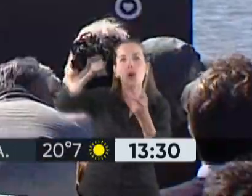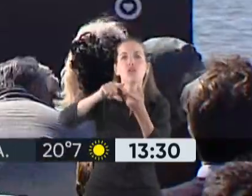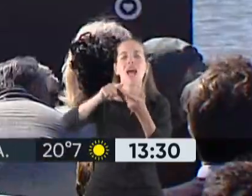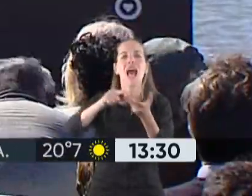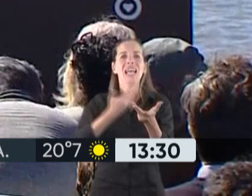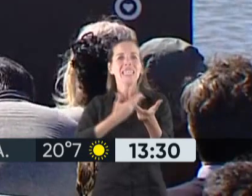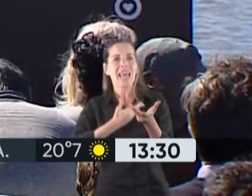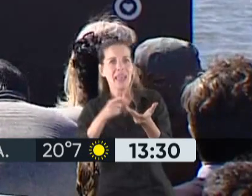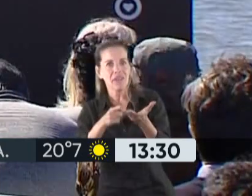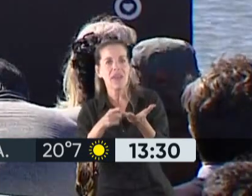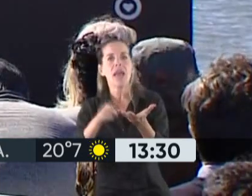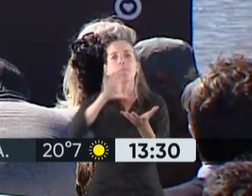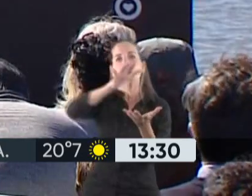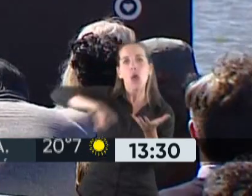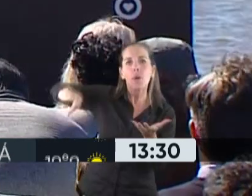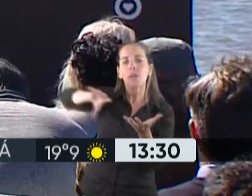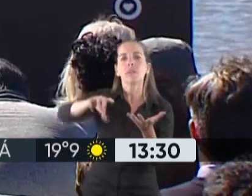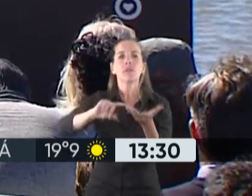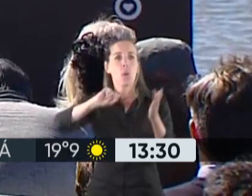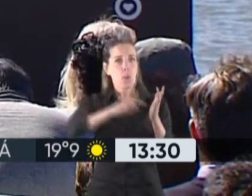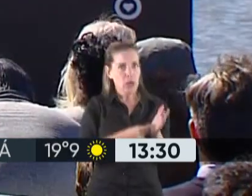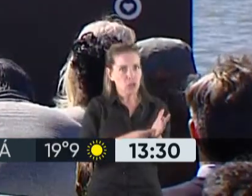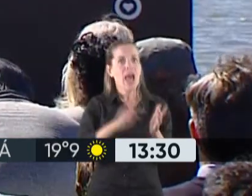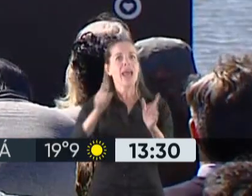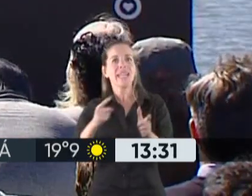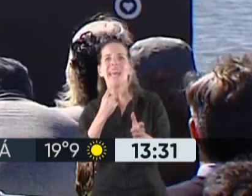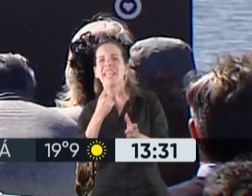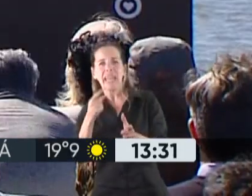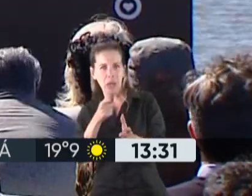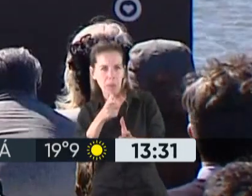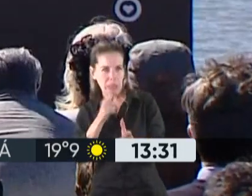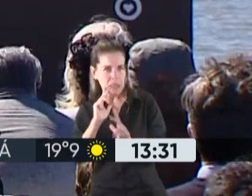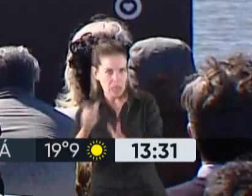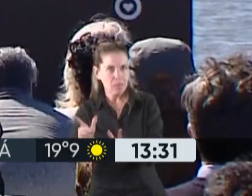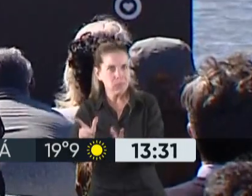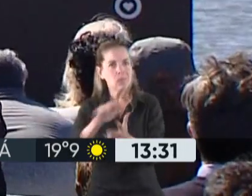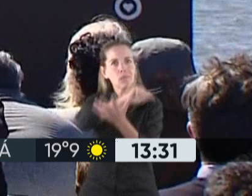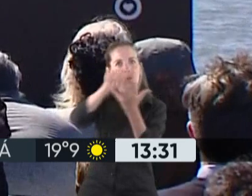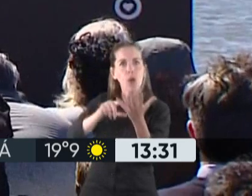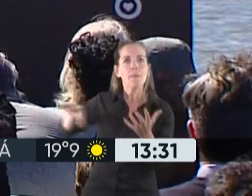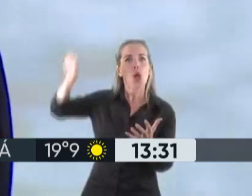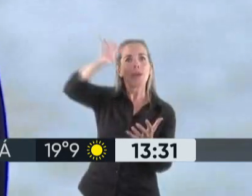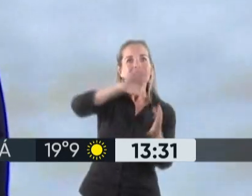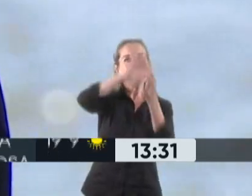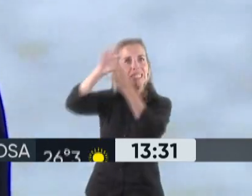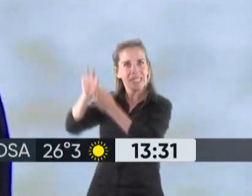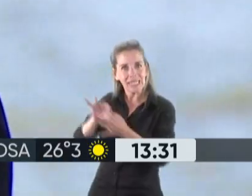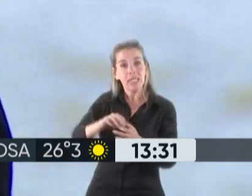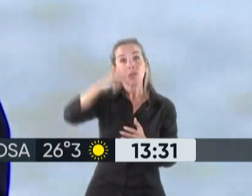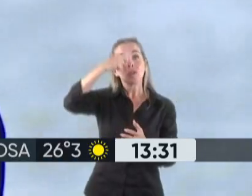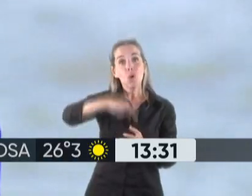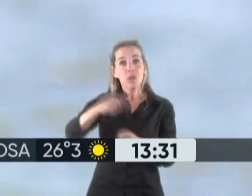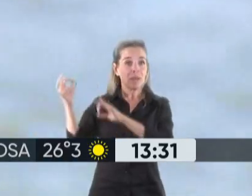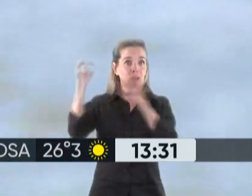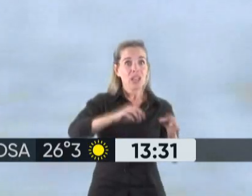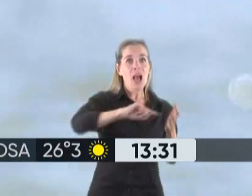por Santa Fe, pasa por Buenos Aires, pasa por Entre Ríos, creo que dije ya, y finalmente llega al puerto de Buenos